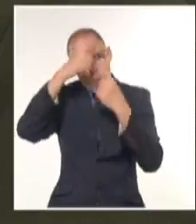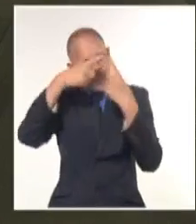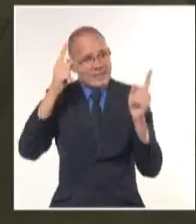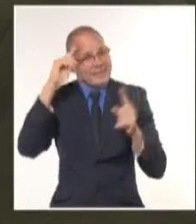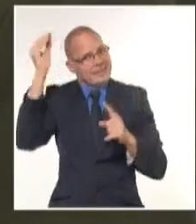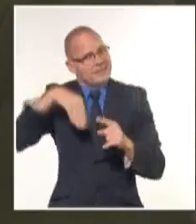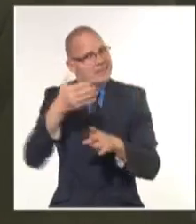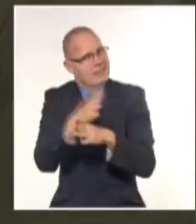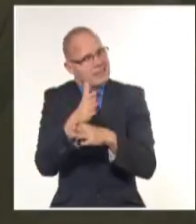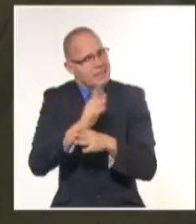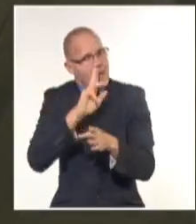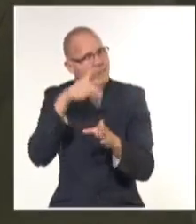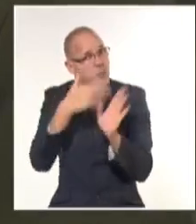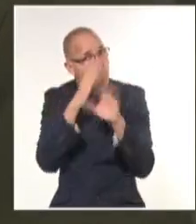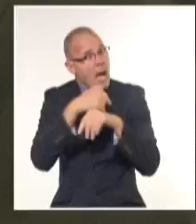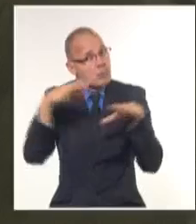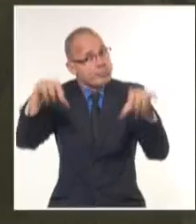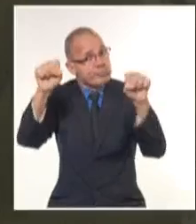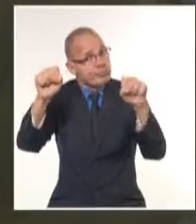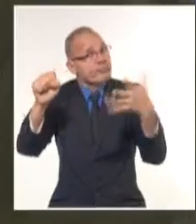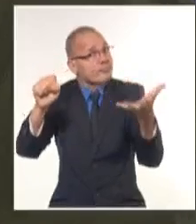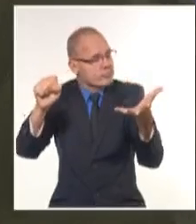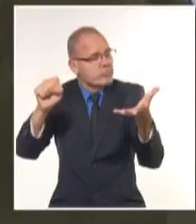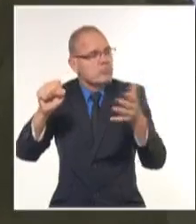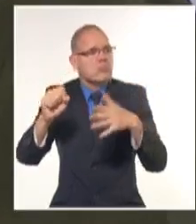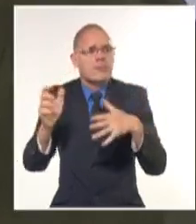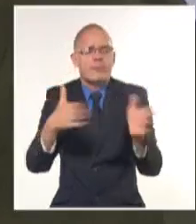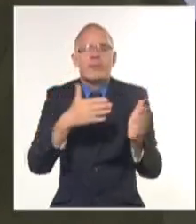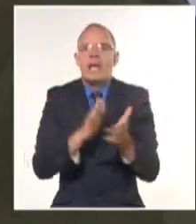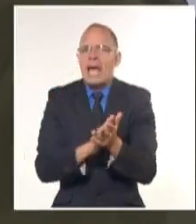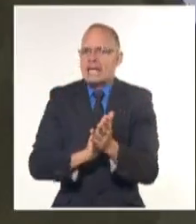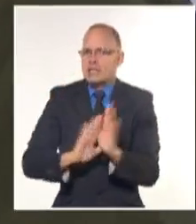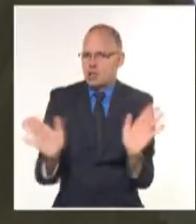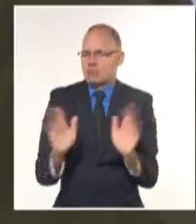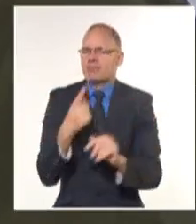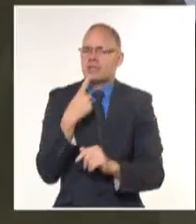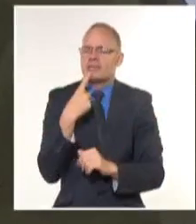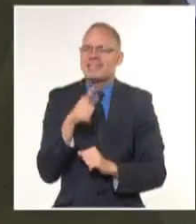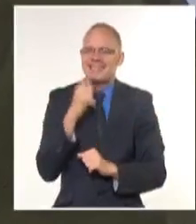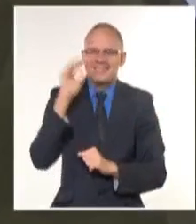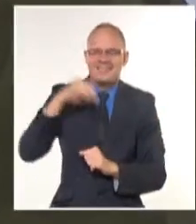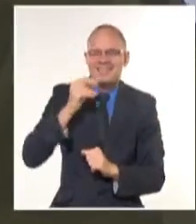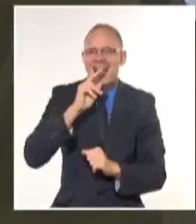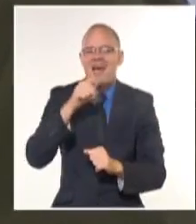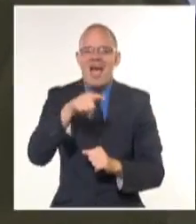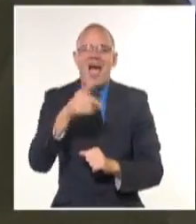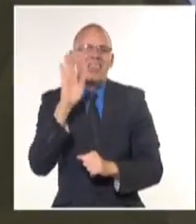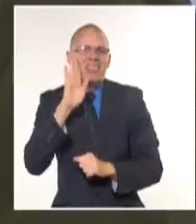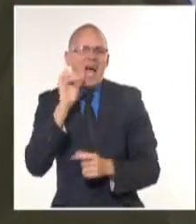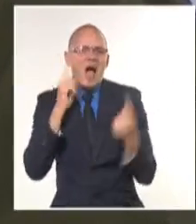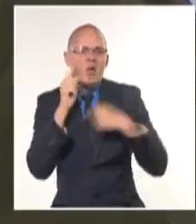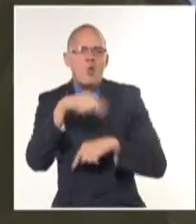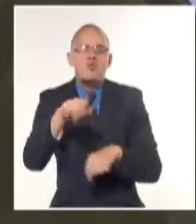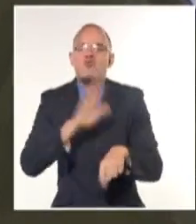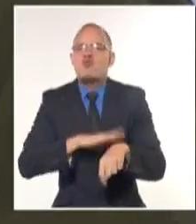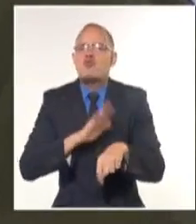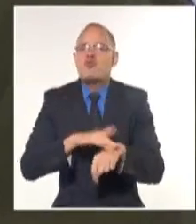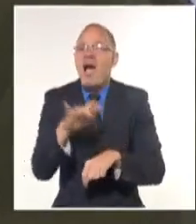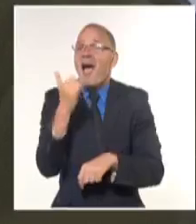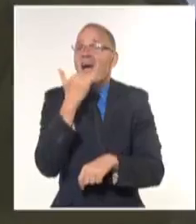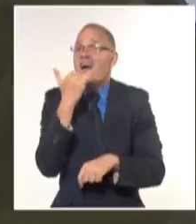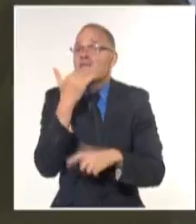tiene. En ese sentido, se han determinado que algunos de los delitos que se han cometido han impactado contra los procesos